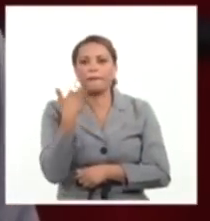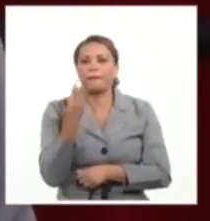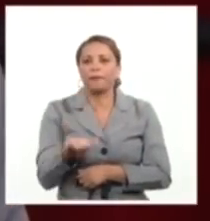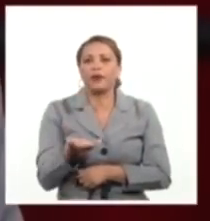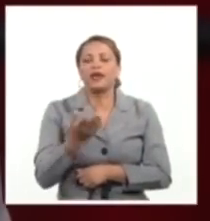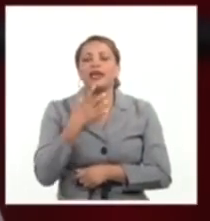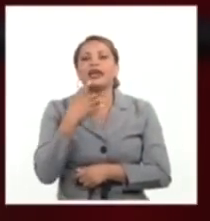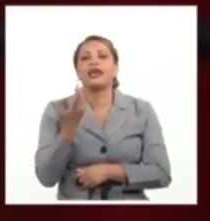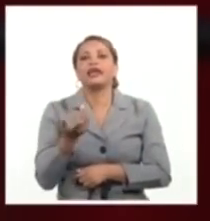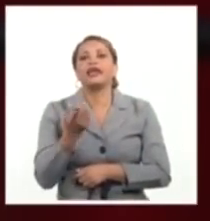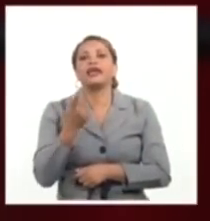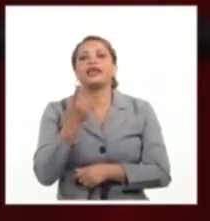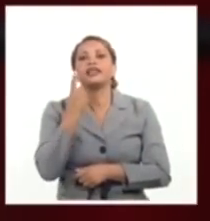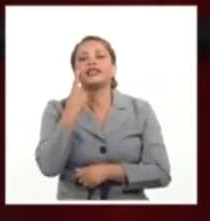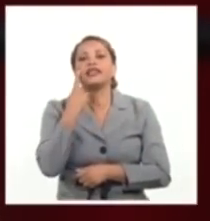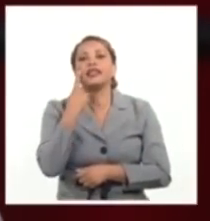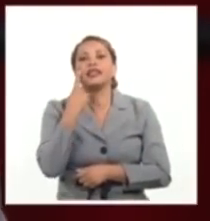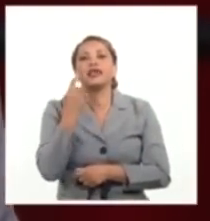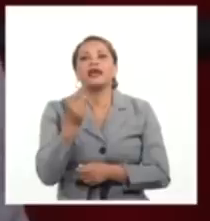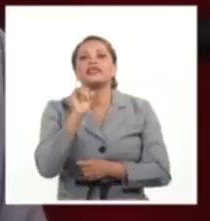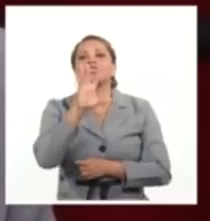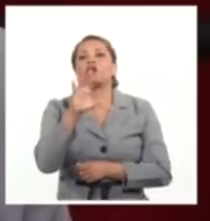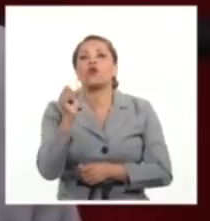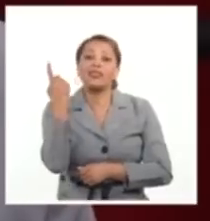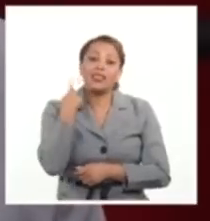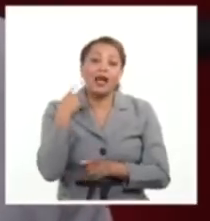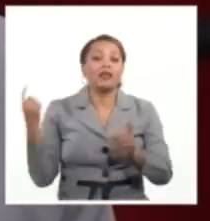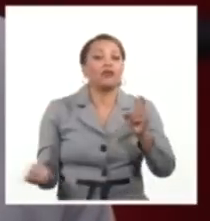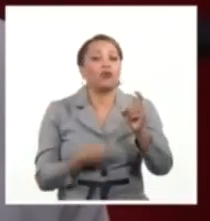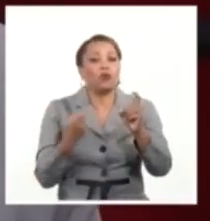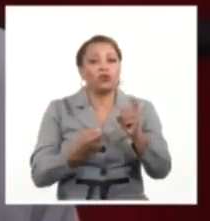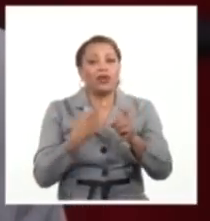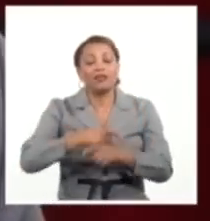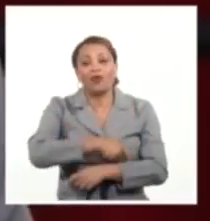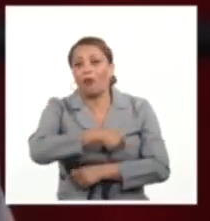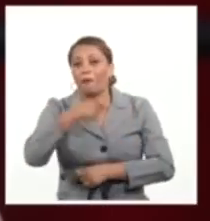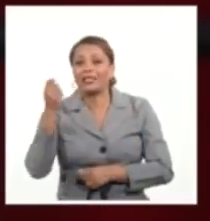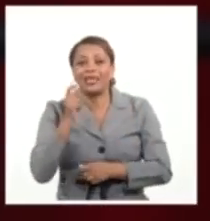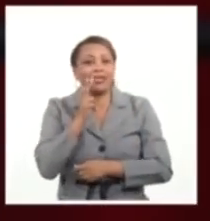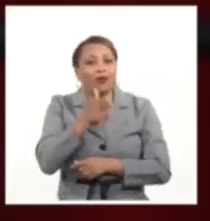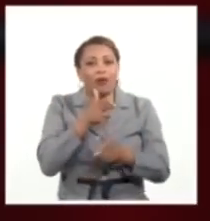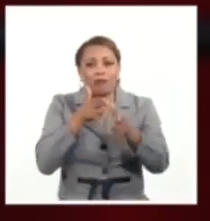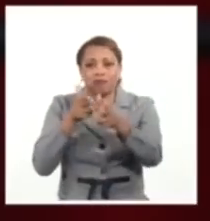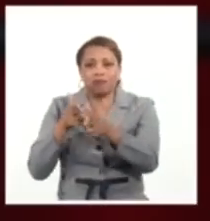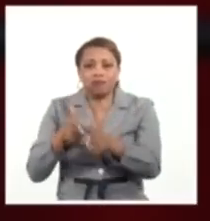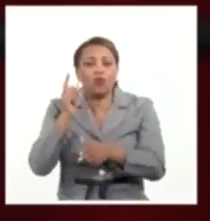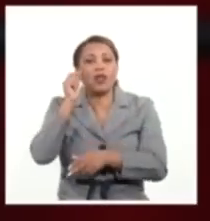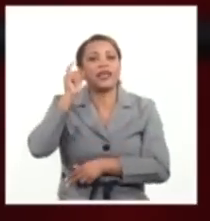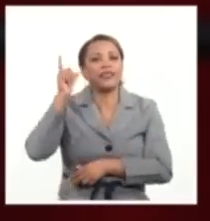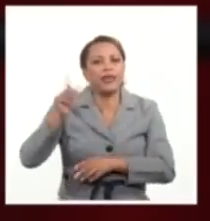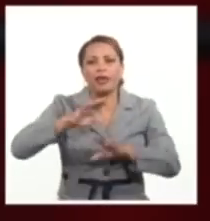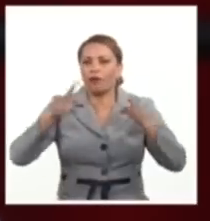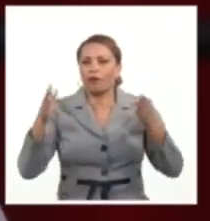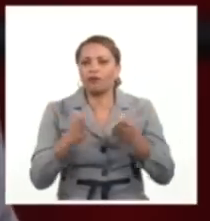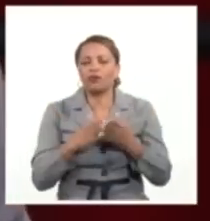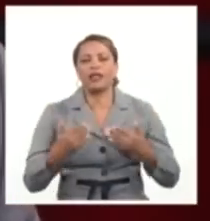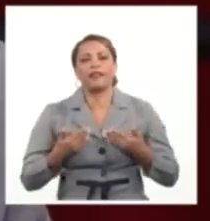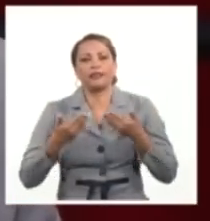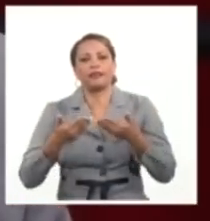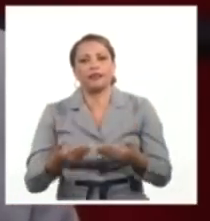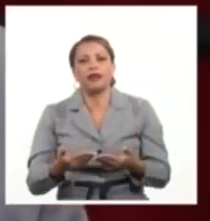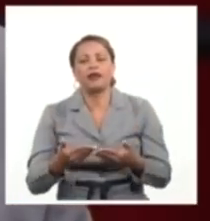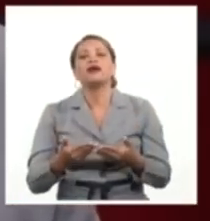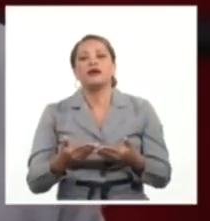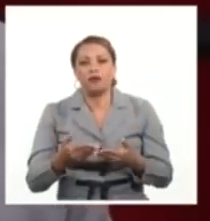el fruto de más de 150 años de pelea con el machete y con el fusil, con las ideas y con la dignidad por una